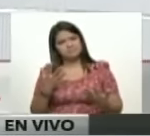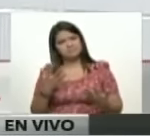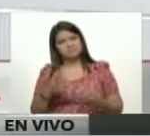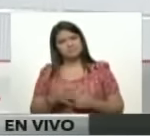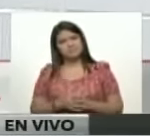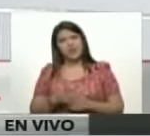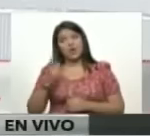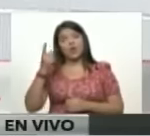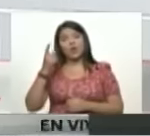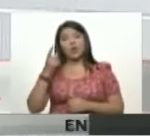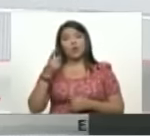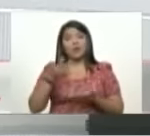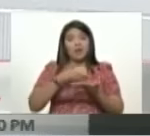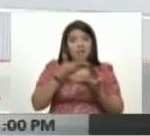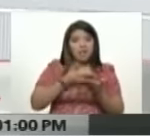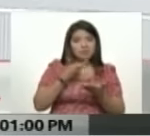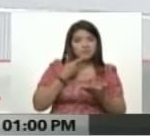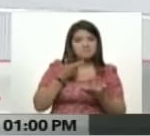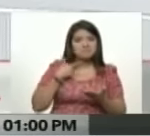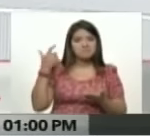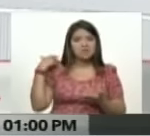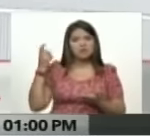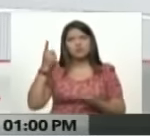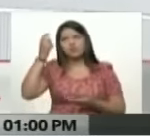diputado nuevo.